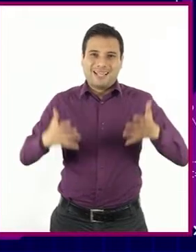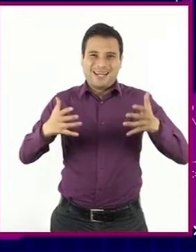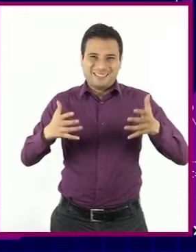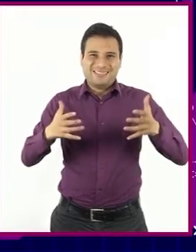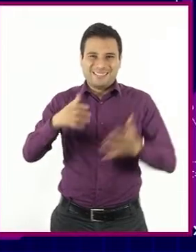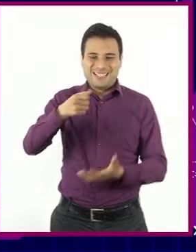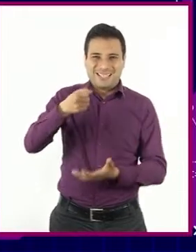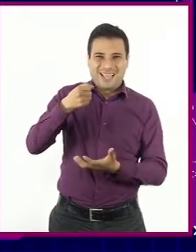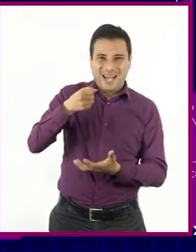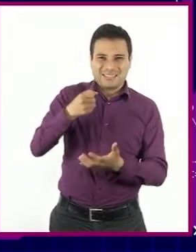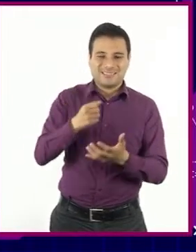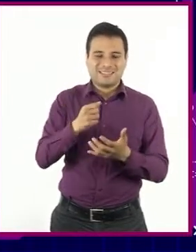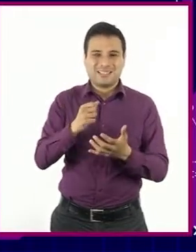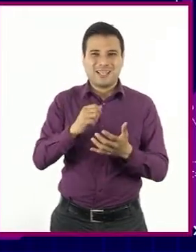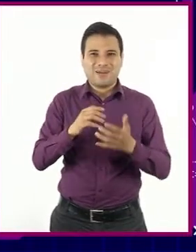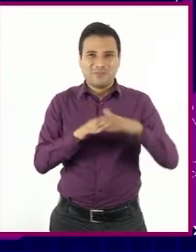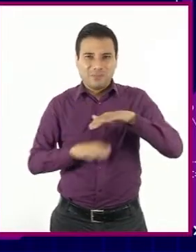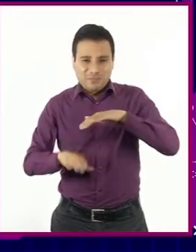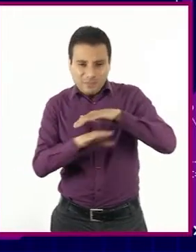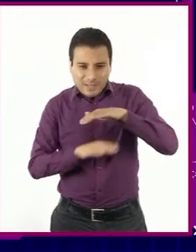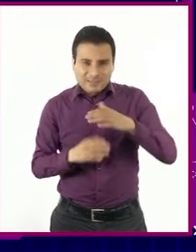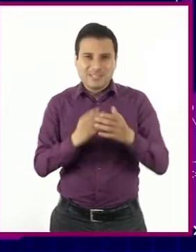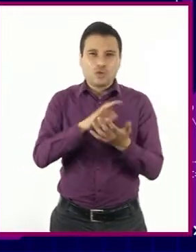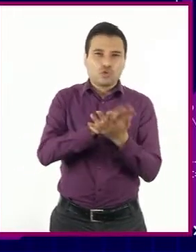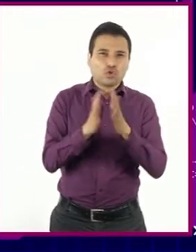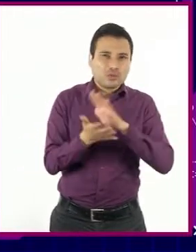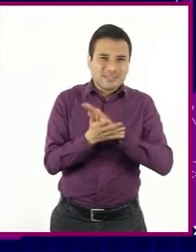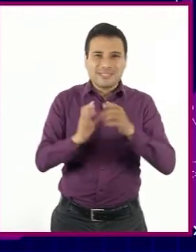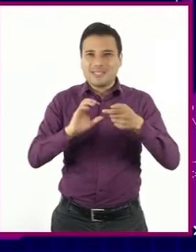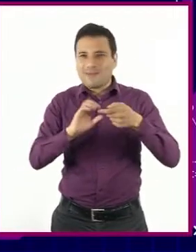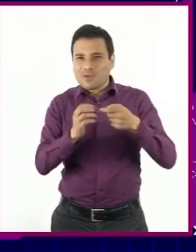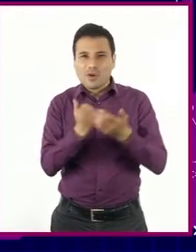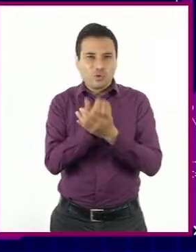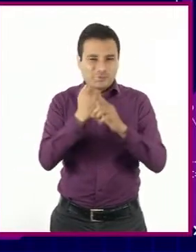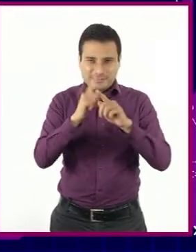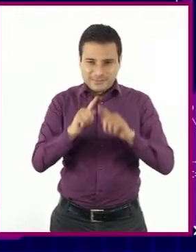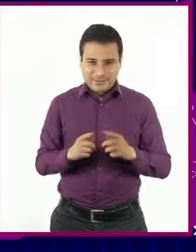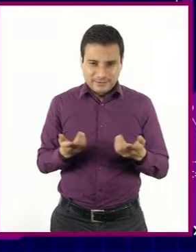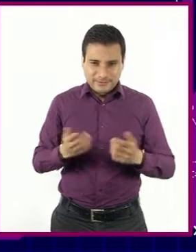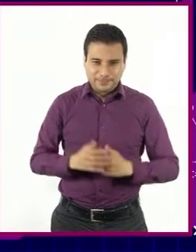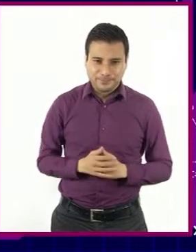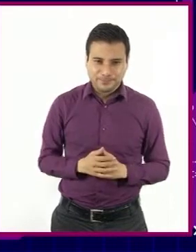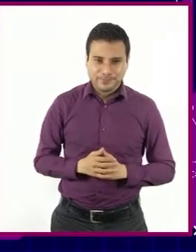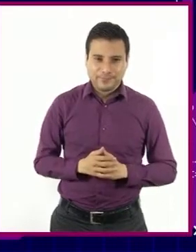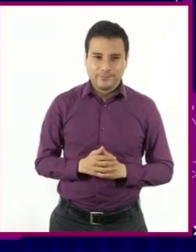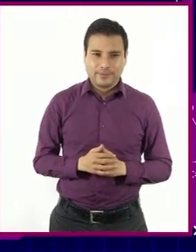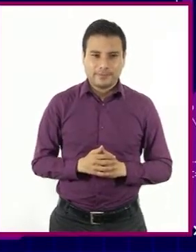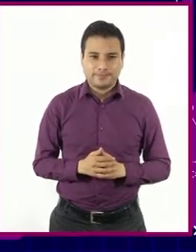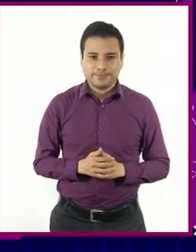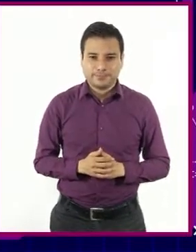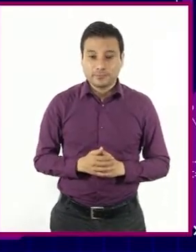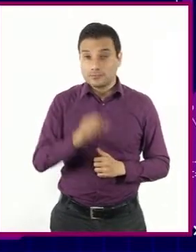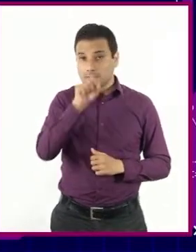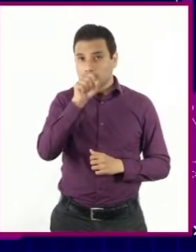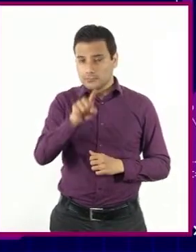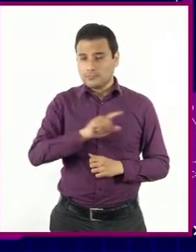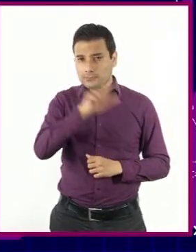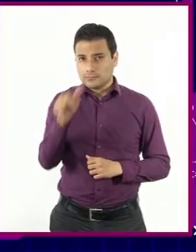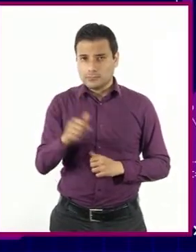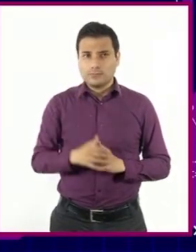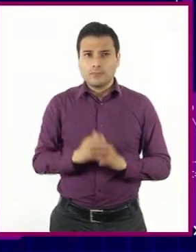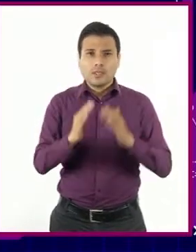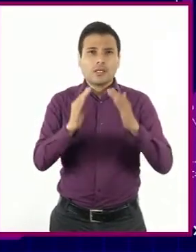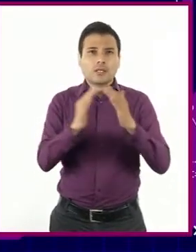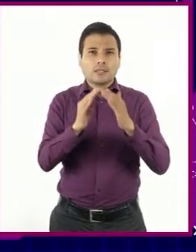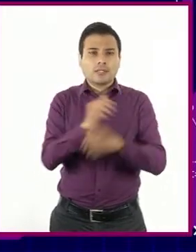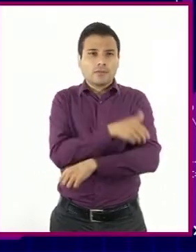los servicios más representativos. Dichos datos se actualizan a partir de la encuesta nacional de ingresos y gastos de los